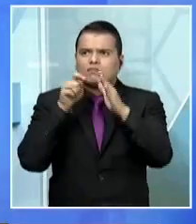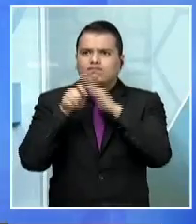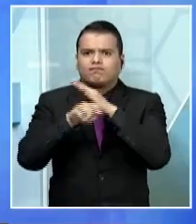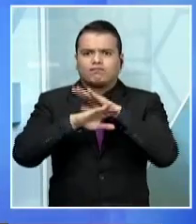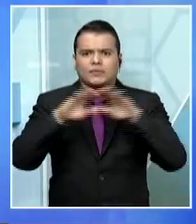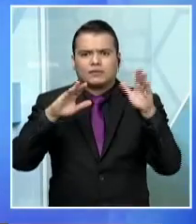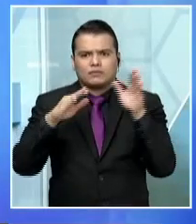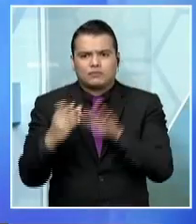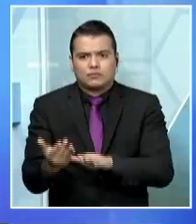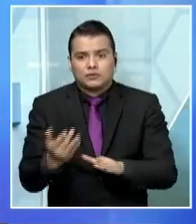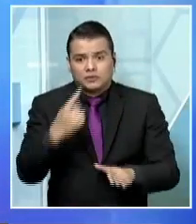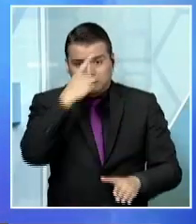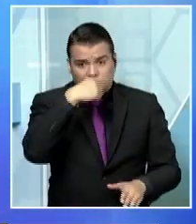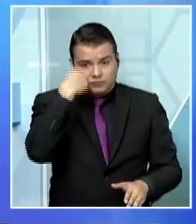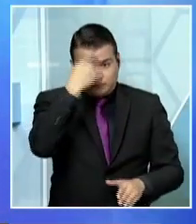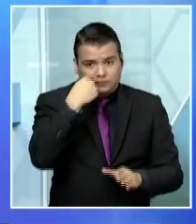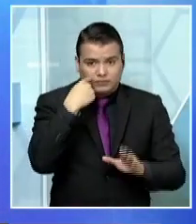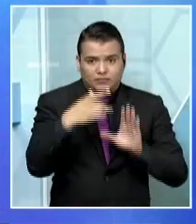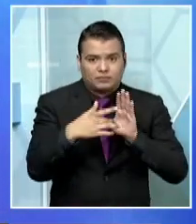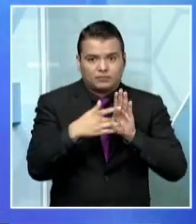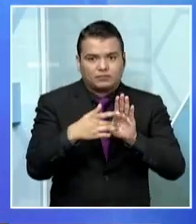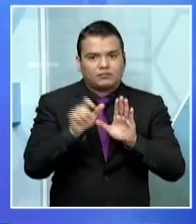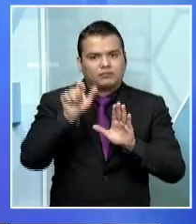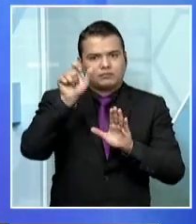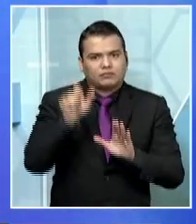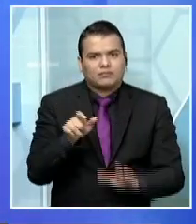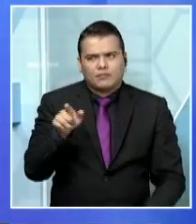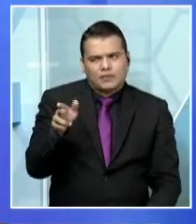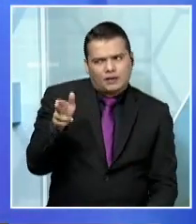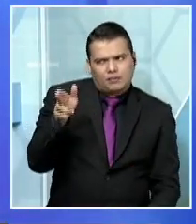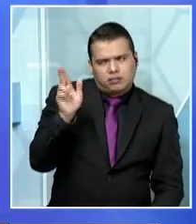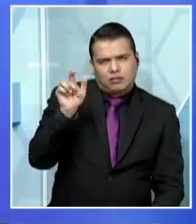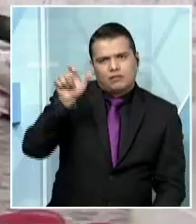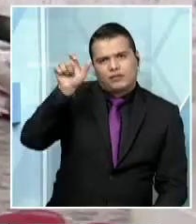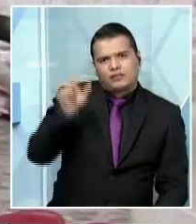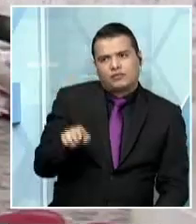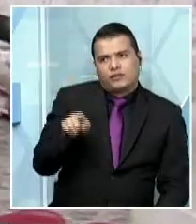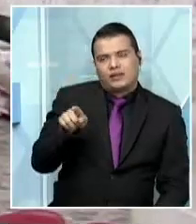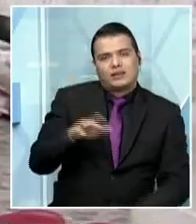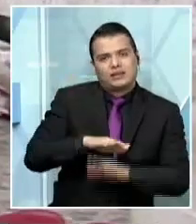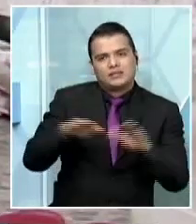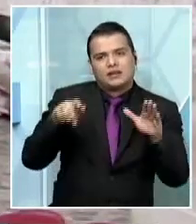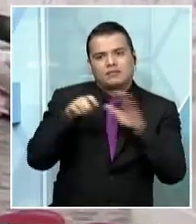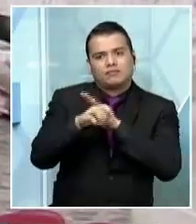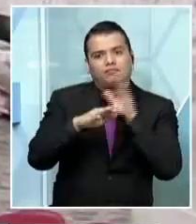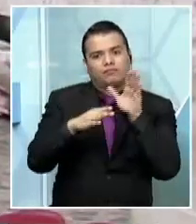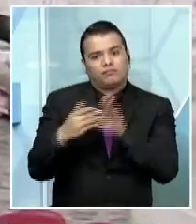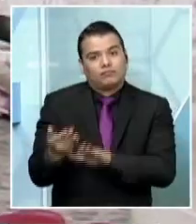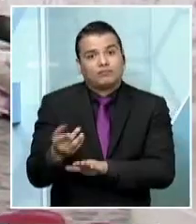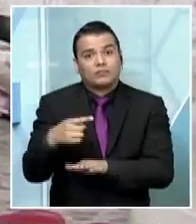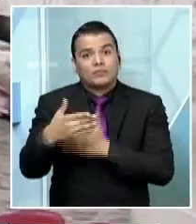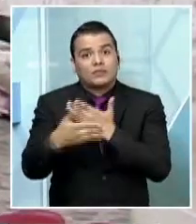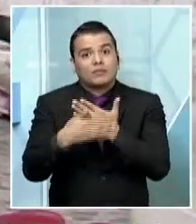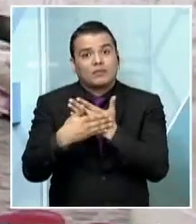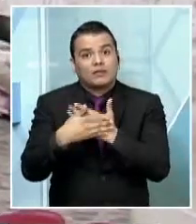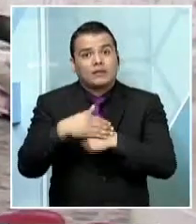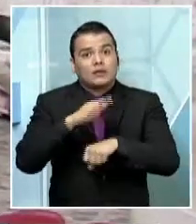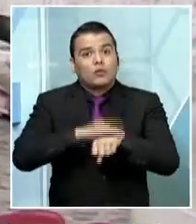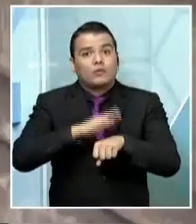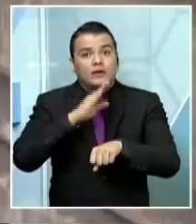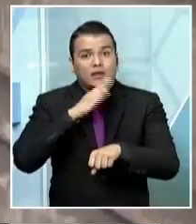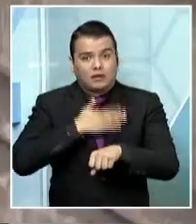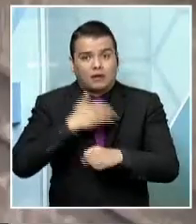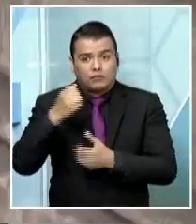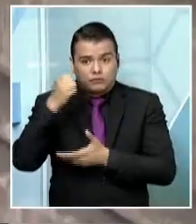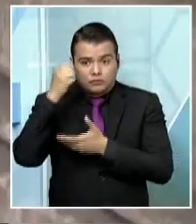Las autoridades, mediante un retrato hablado, buscan al sujeto que disparó en repetidas ocasiones contra el comerciante y ofrecen una recompensa a quien dé información que permita